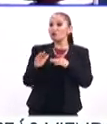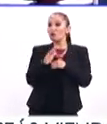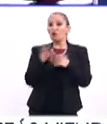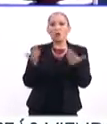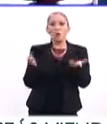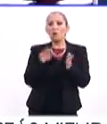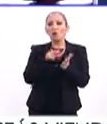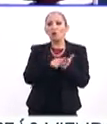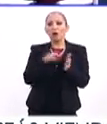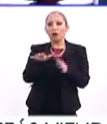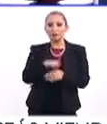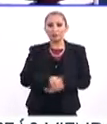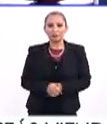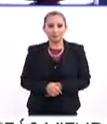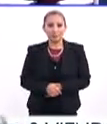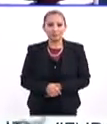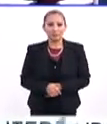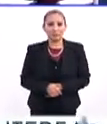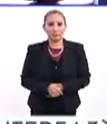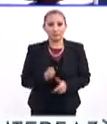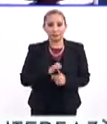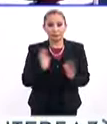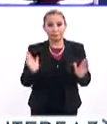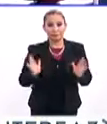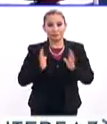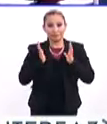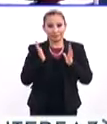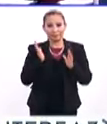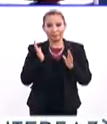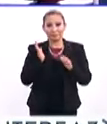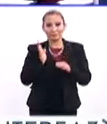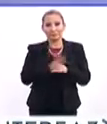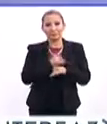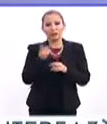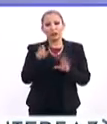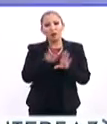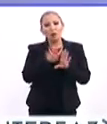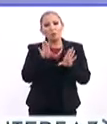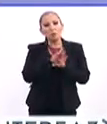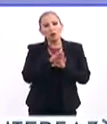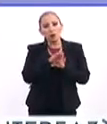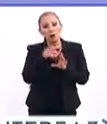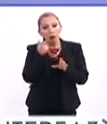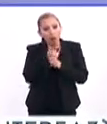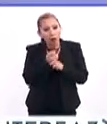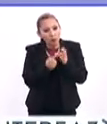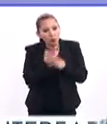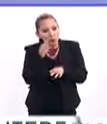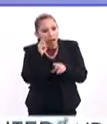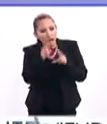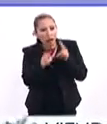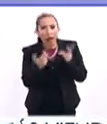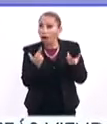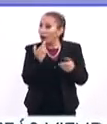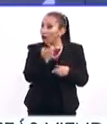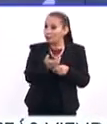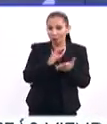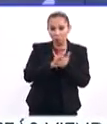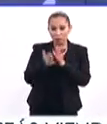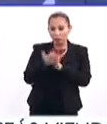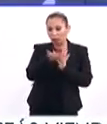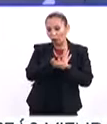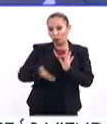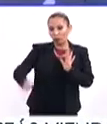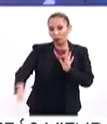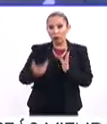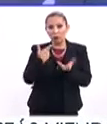de localidad, ¿no? Entonces me sorprende eso porque como que los estamos redescubriendo. Sí, a veces hacer las tortillas en comal ya es